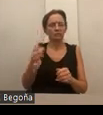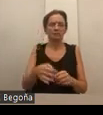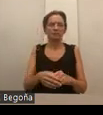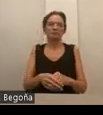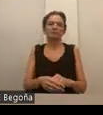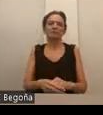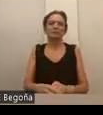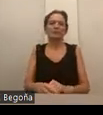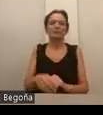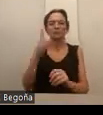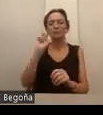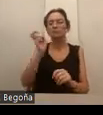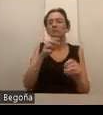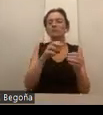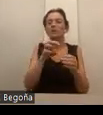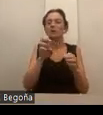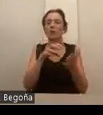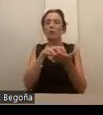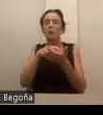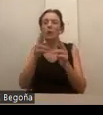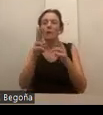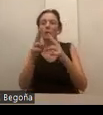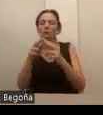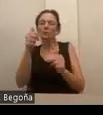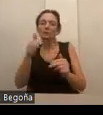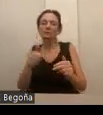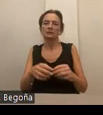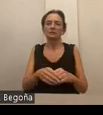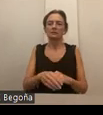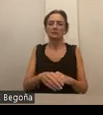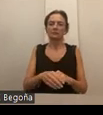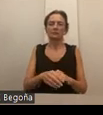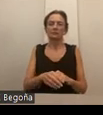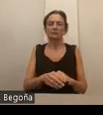No sé si quedan más preguntas, si queréis hacer alguna pregunta más.